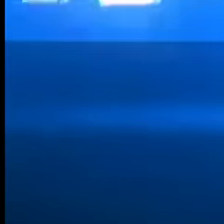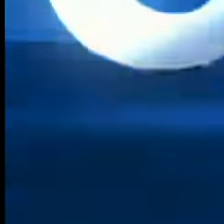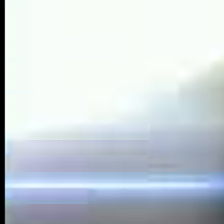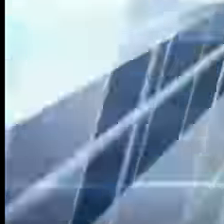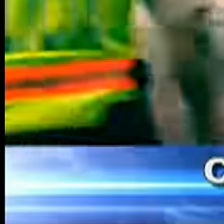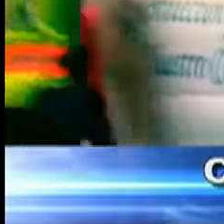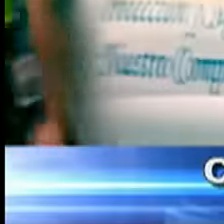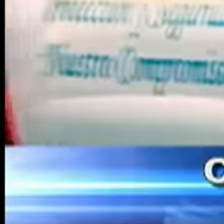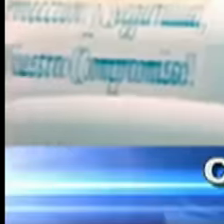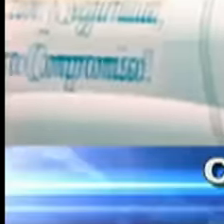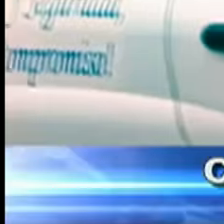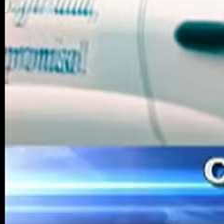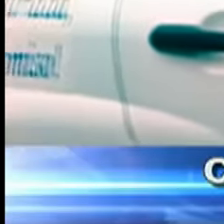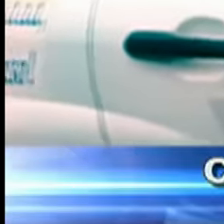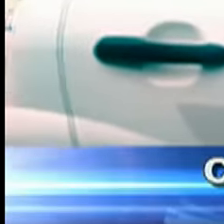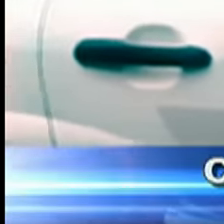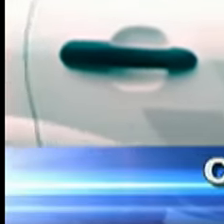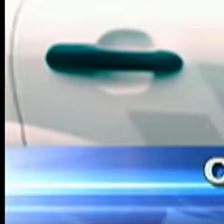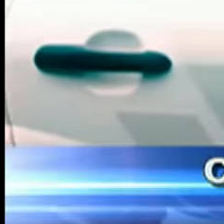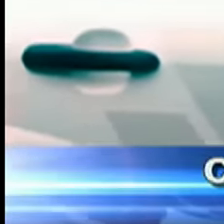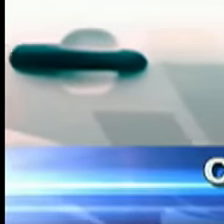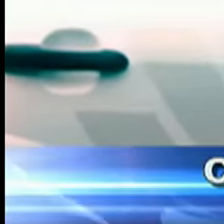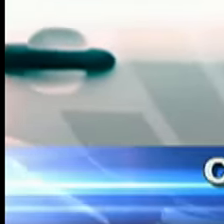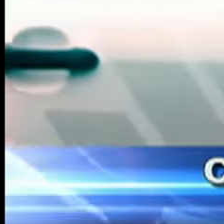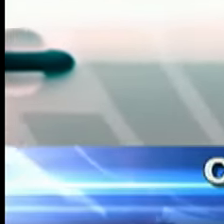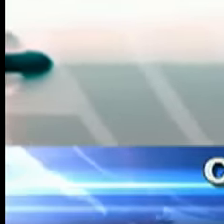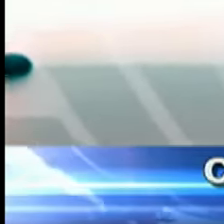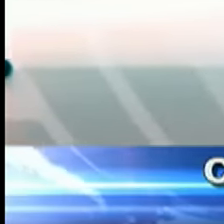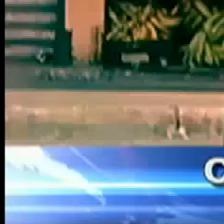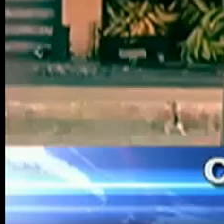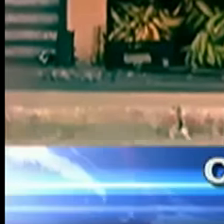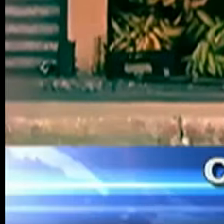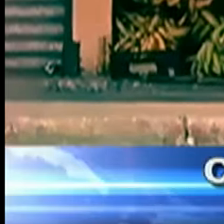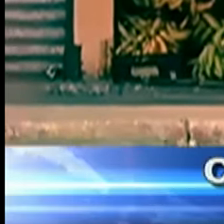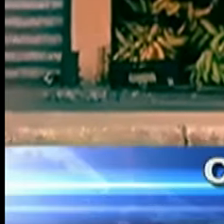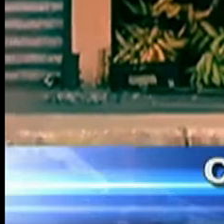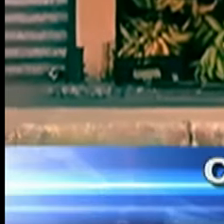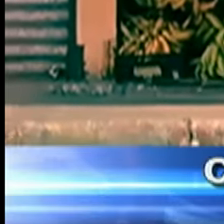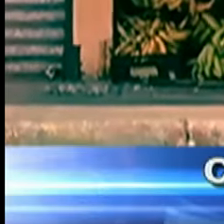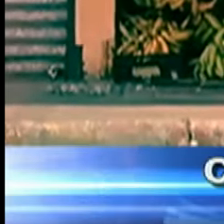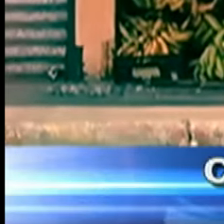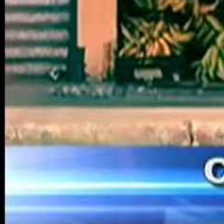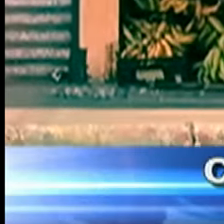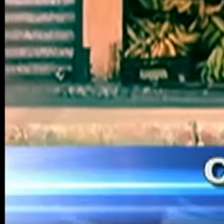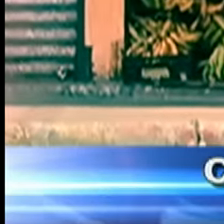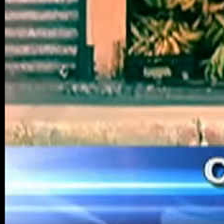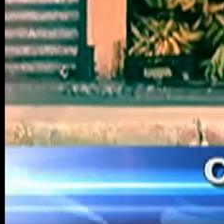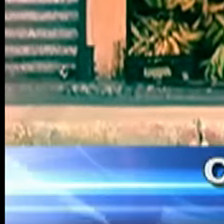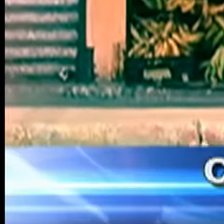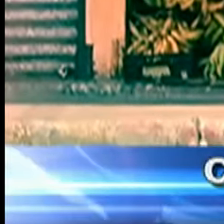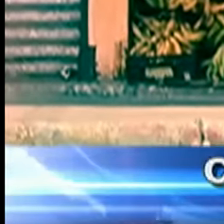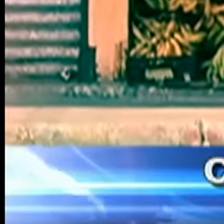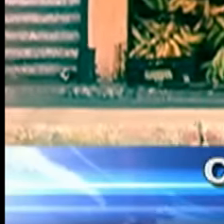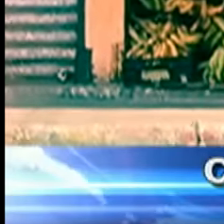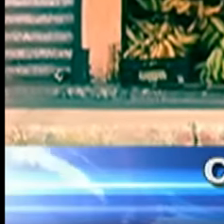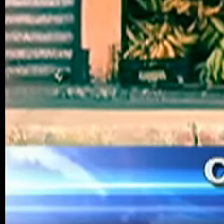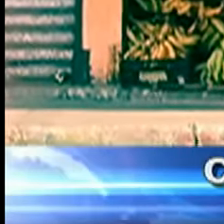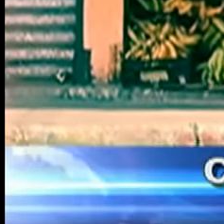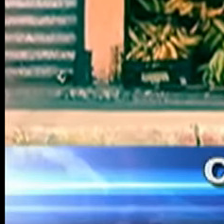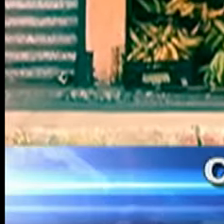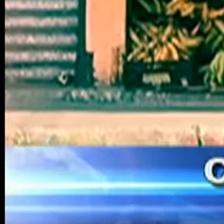Más adelante. Comerciantes piden protección policial en el sector de las Malvinas, al sur de Guayaquil. Dicen ser constantemente asediados